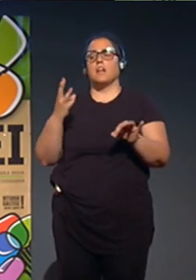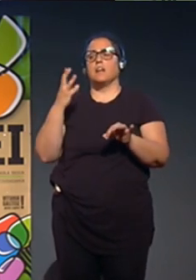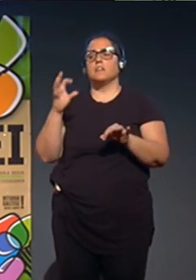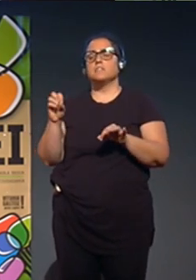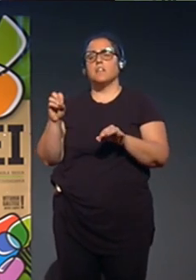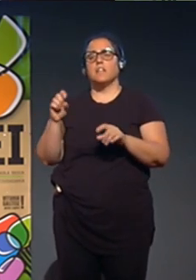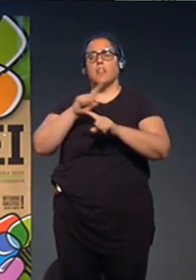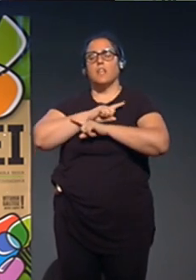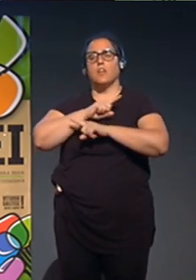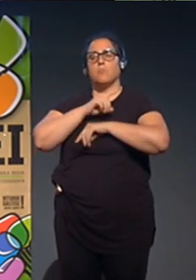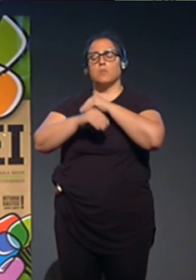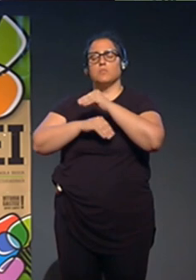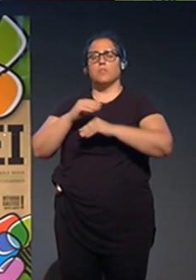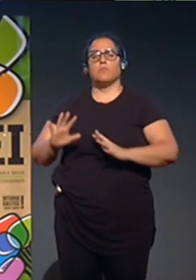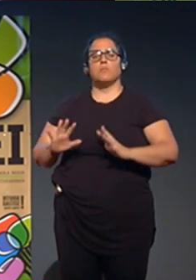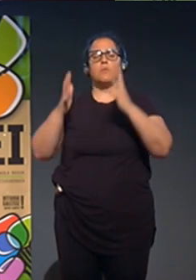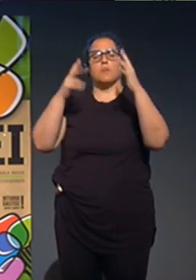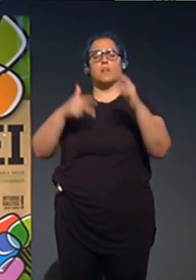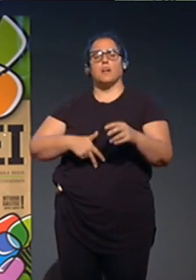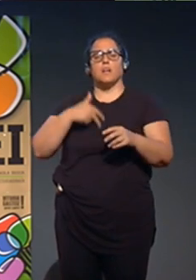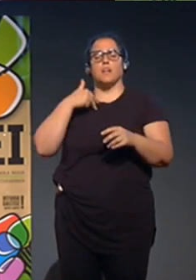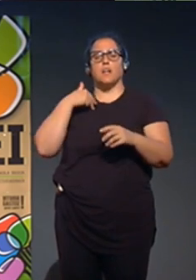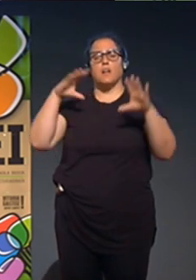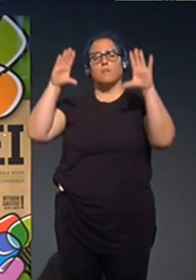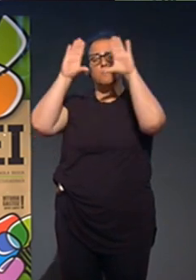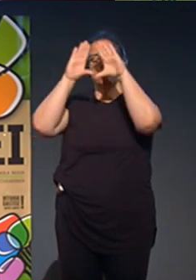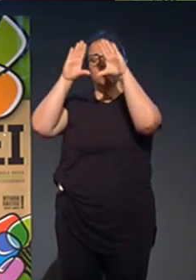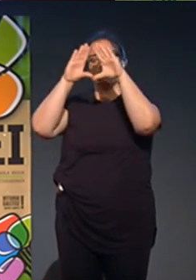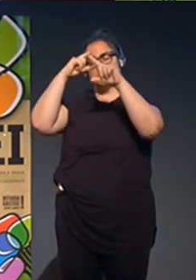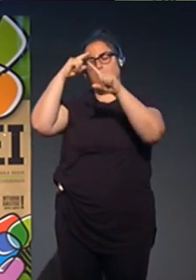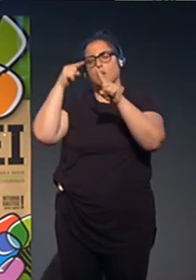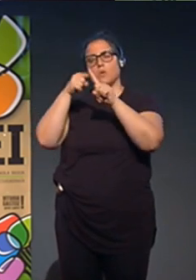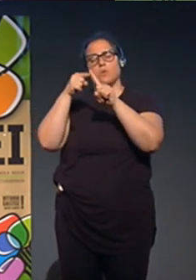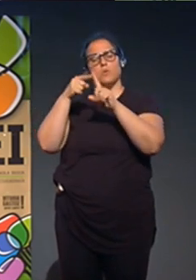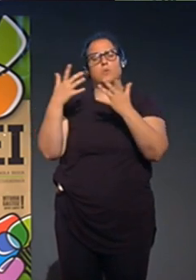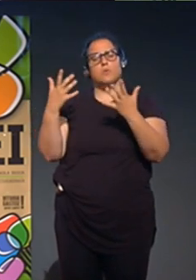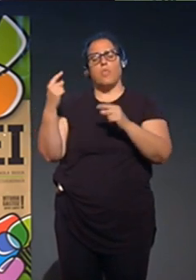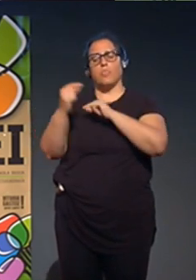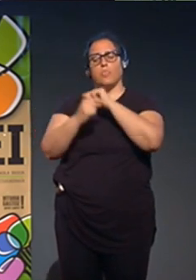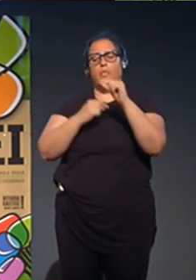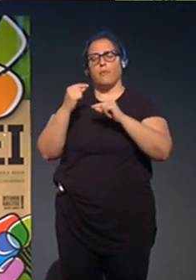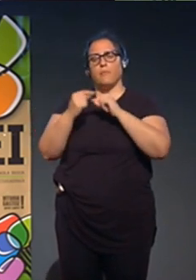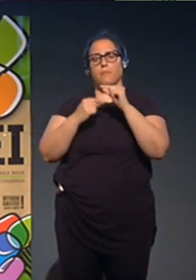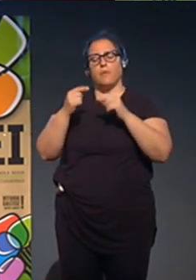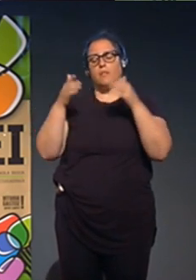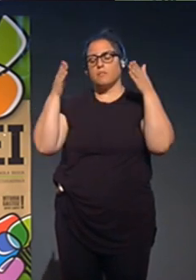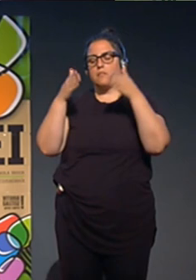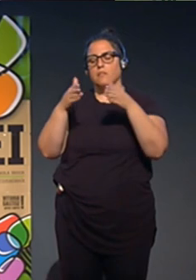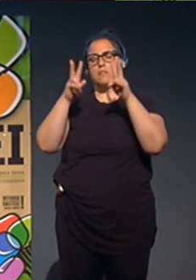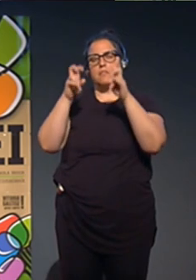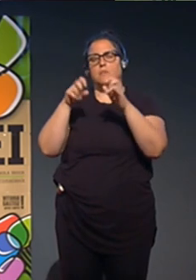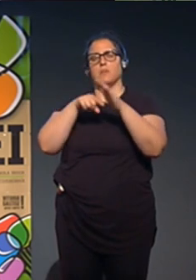general feminista no que que lo que buscaba era eh poner en el centro del debate la gestión colectiva de los cuidados